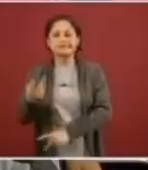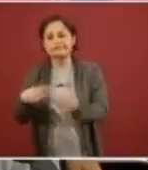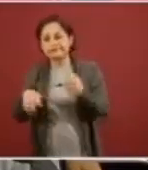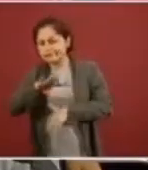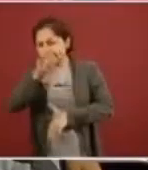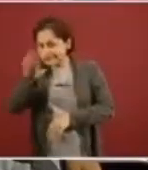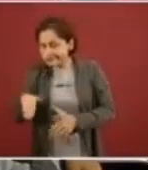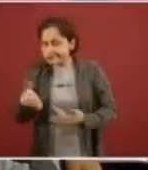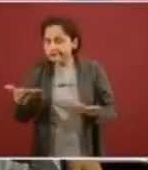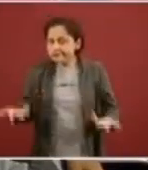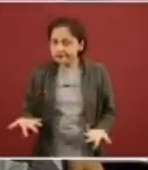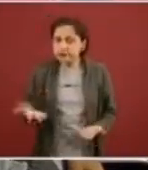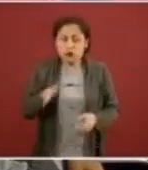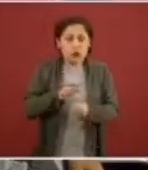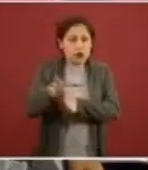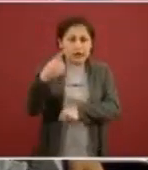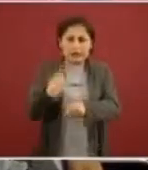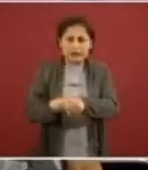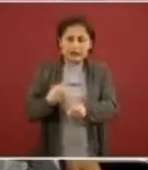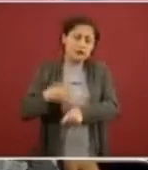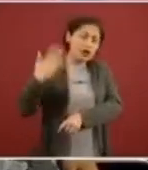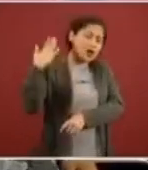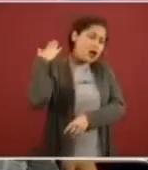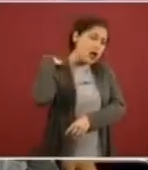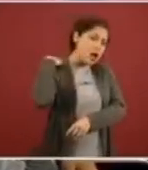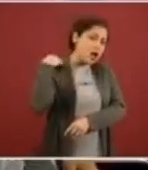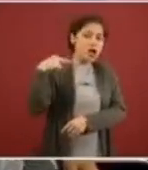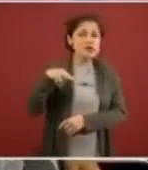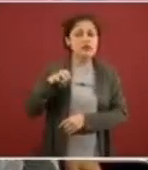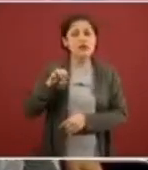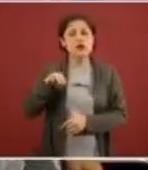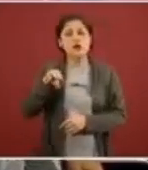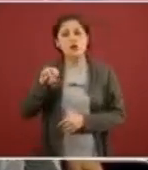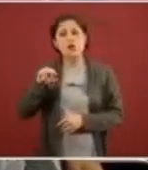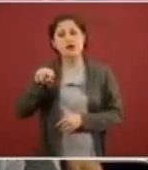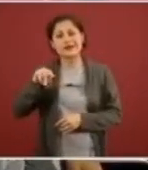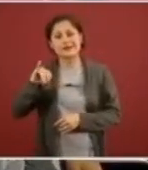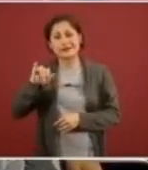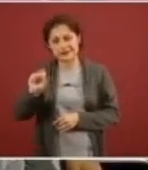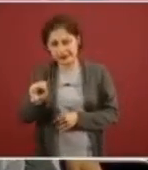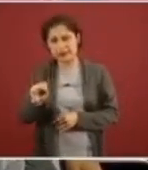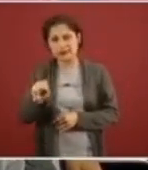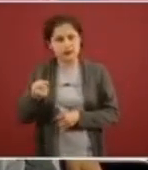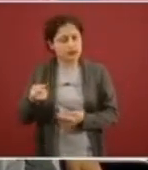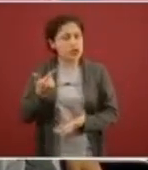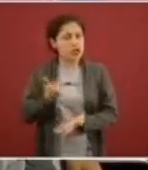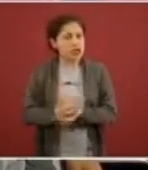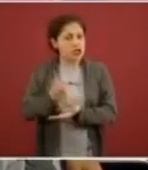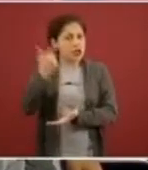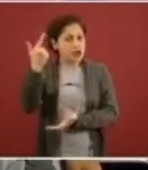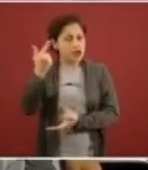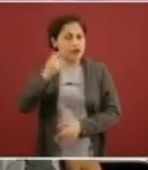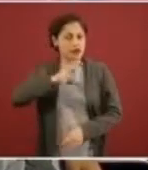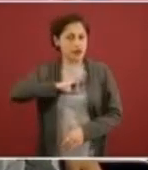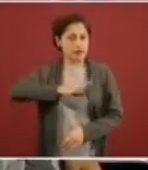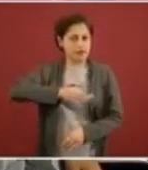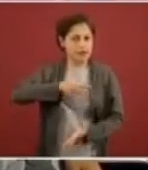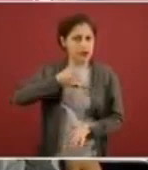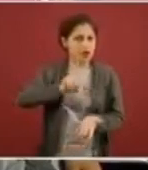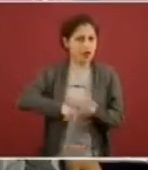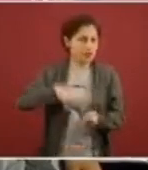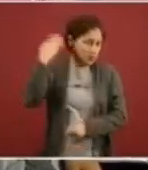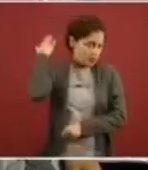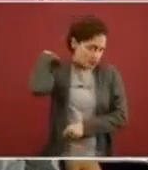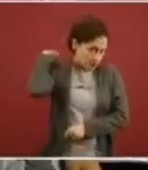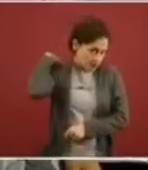fundamentalmente neumonía o neumonitis, como se le llama al daño pulmonar agudo ocasionado por virus y las